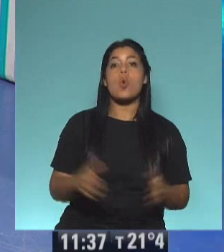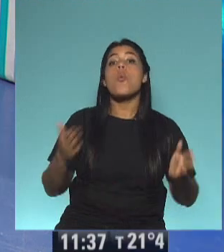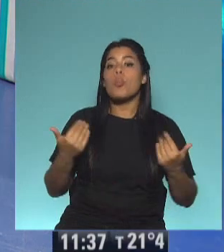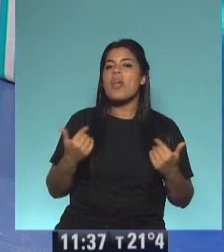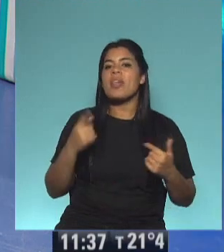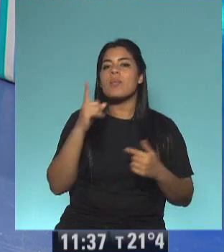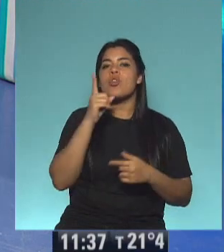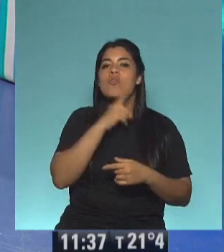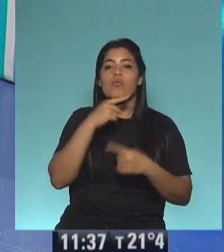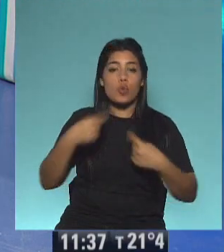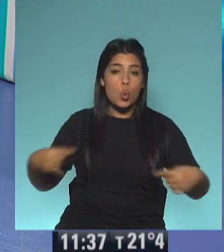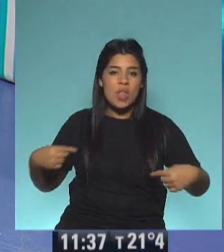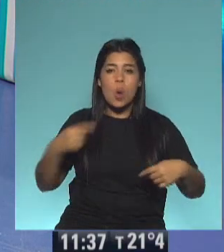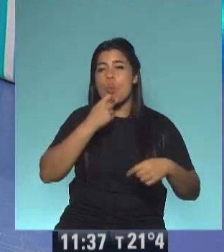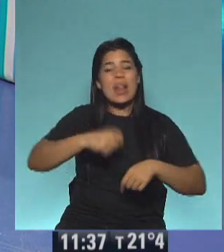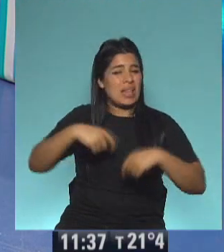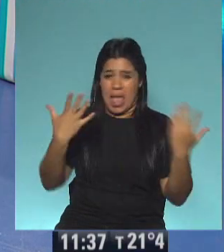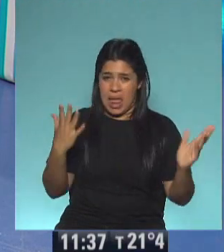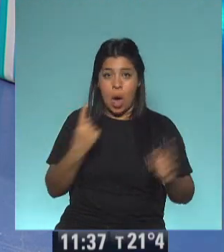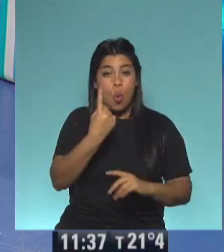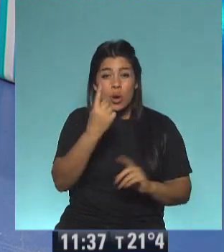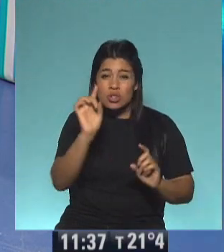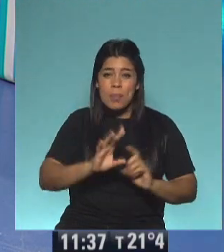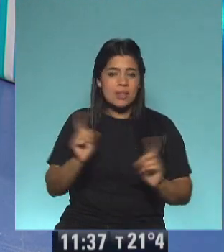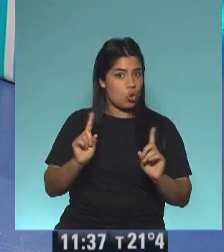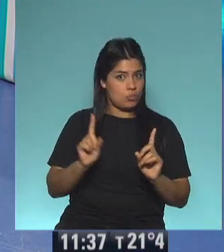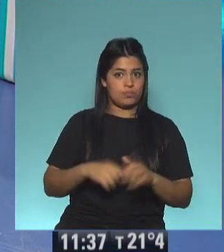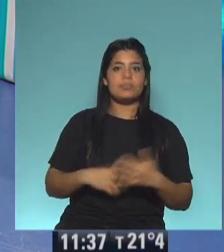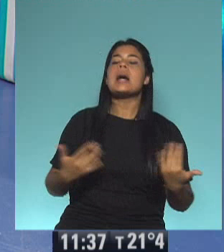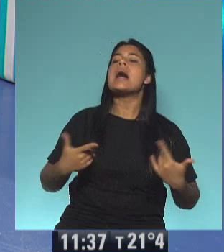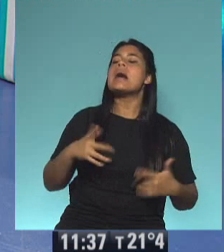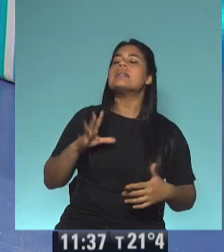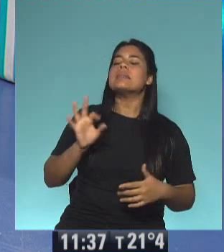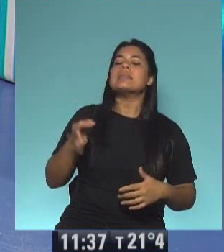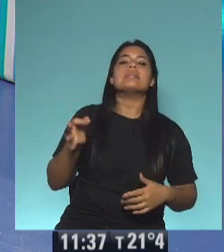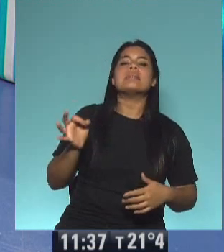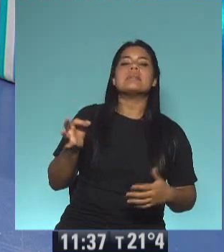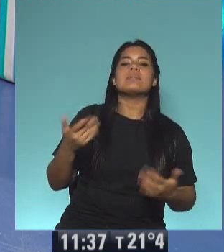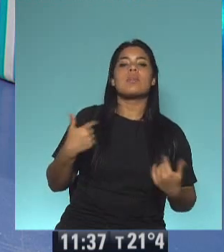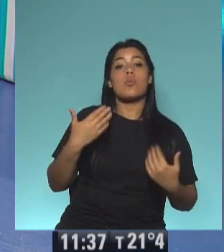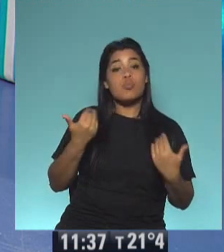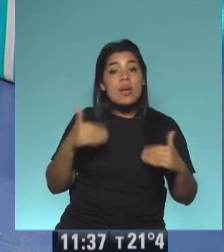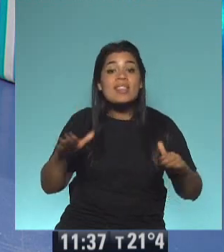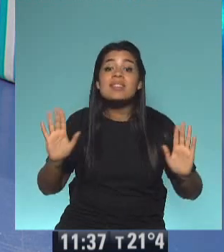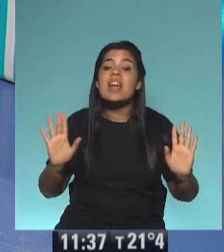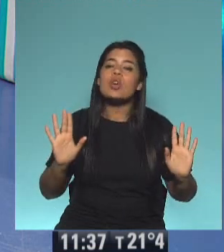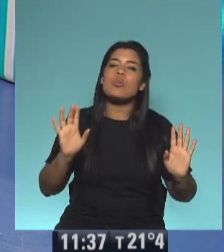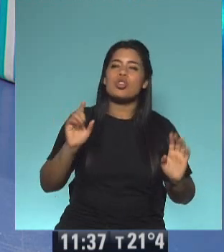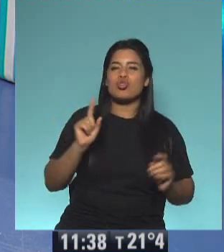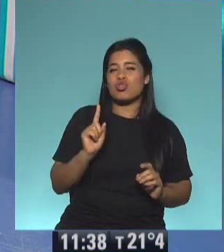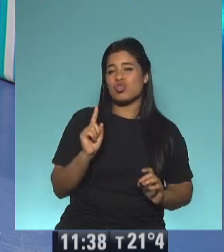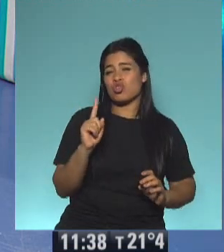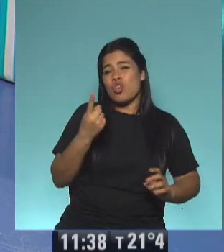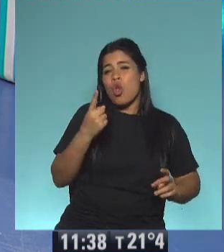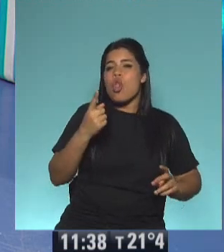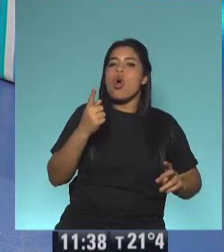variar. Sí. Ah, pará. Ya sé, ya sé. Este es un cítrico que quizás solito no te gusta mucho,